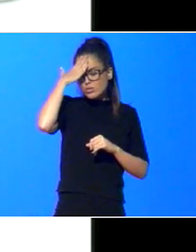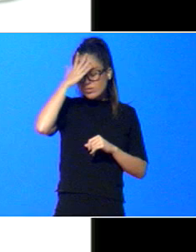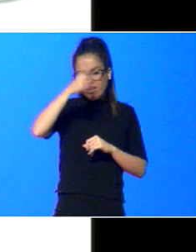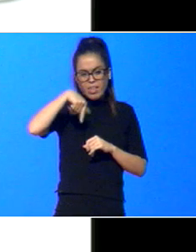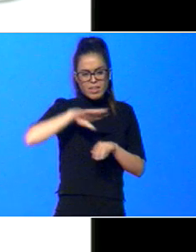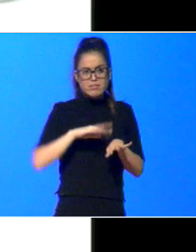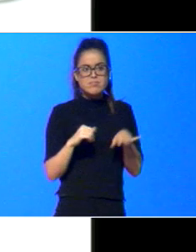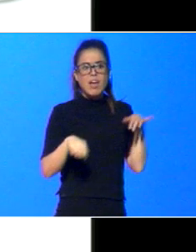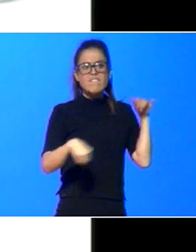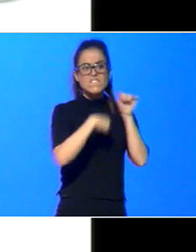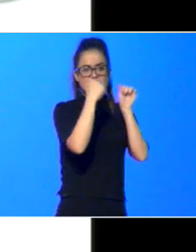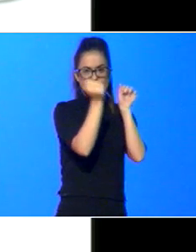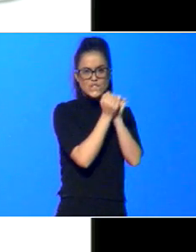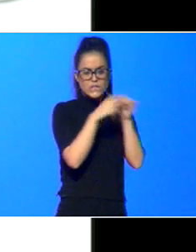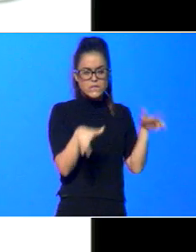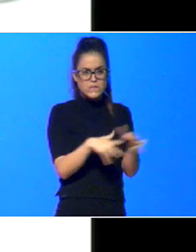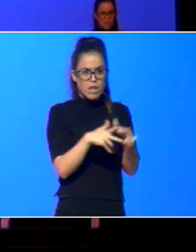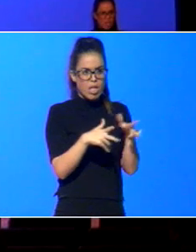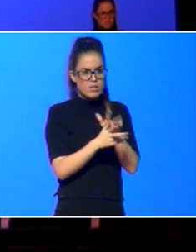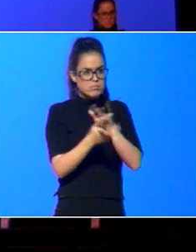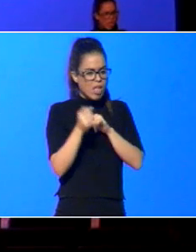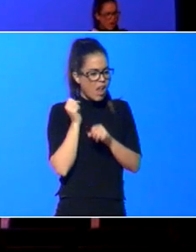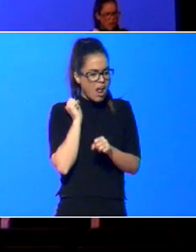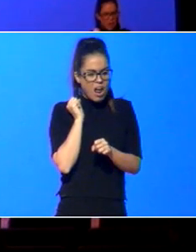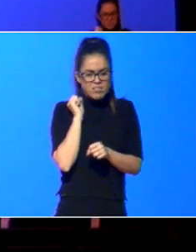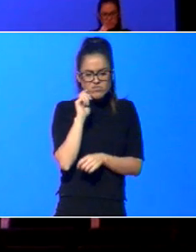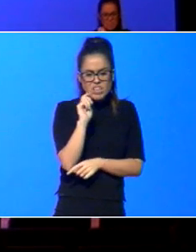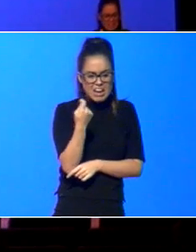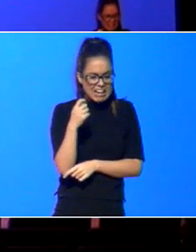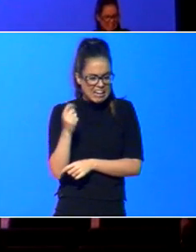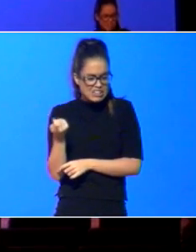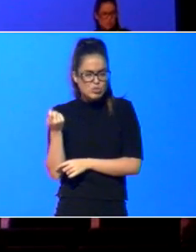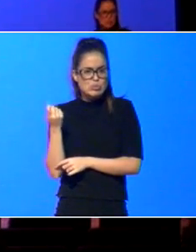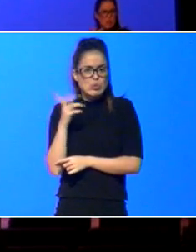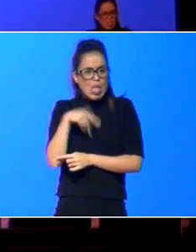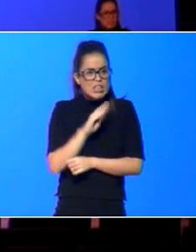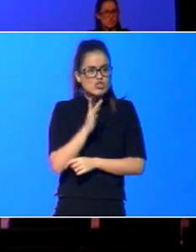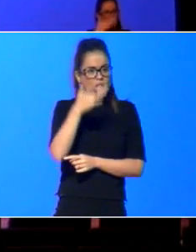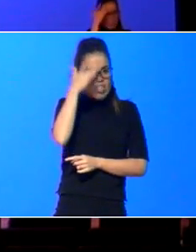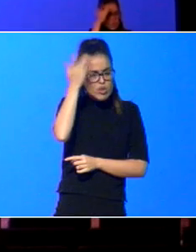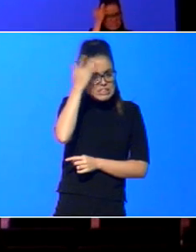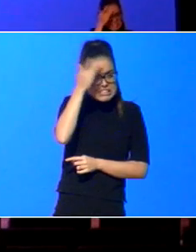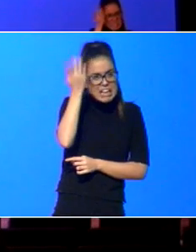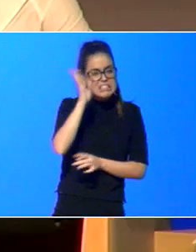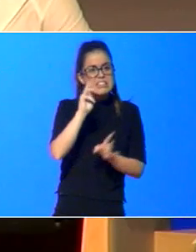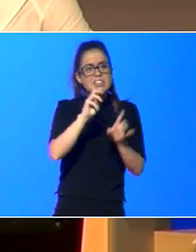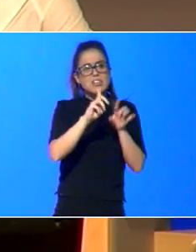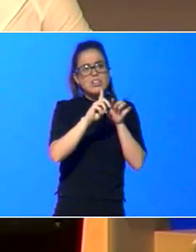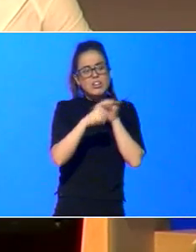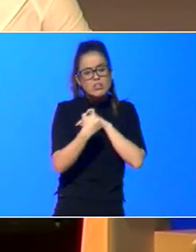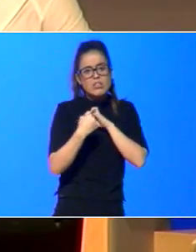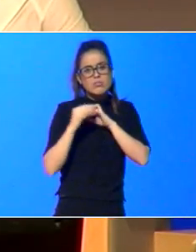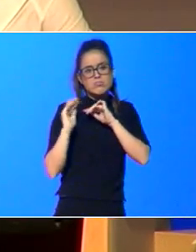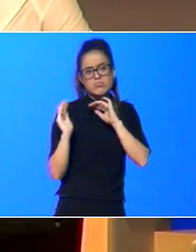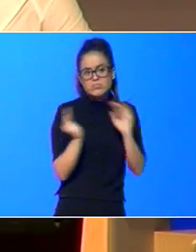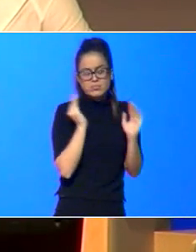enfrentarse en nuestra sociedad a los mismos retos que todos nosotros, niños que van a tener que pasar por una adolescencia, que van a tener, pues bueno, como todos en la